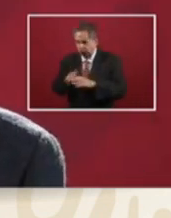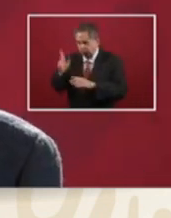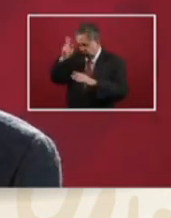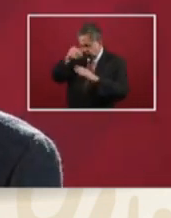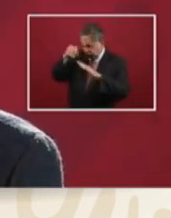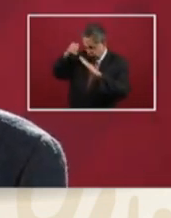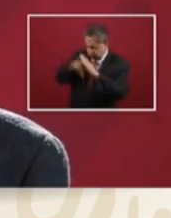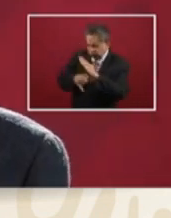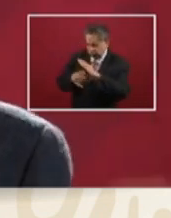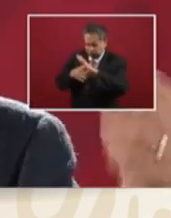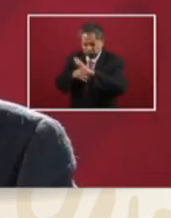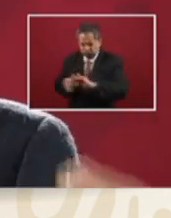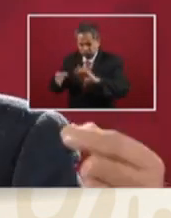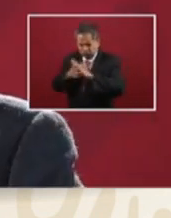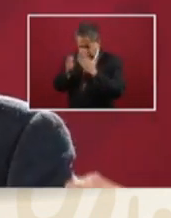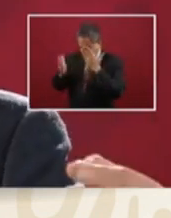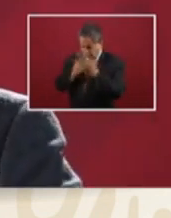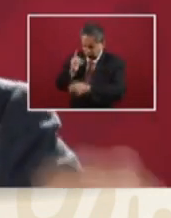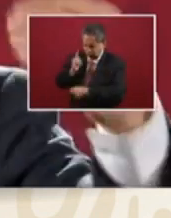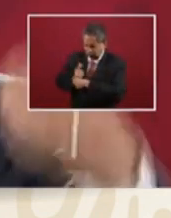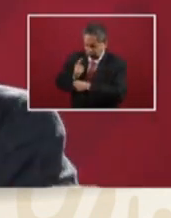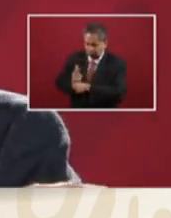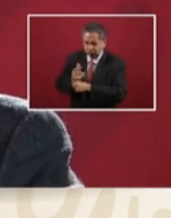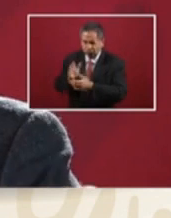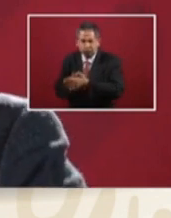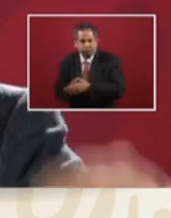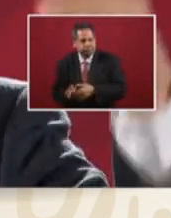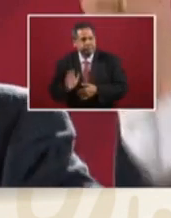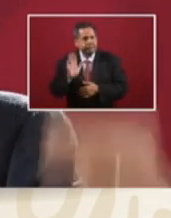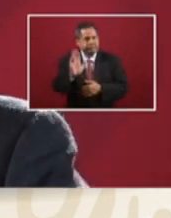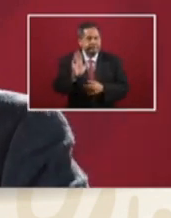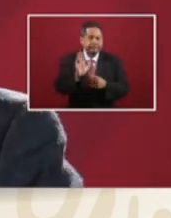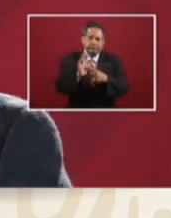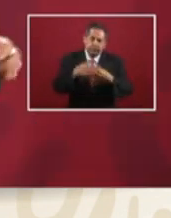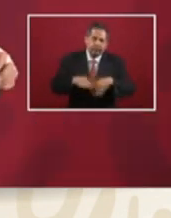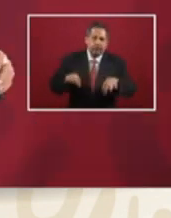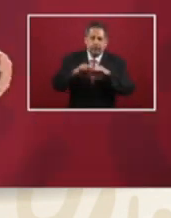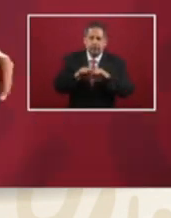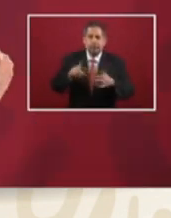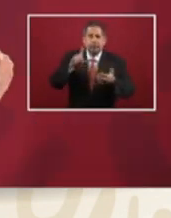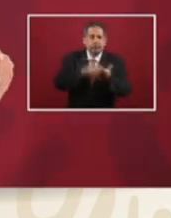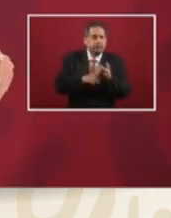la epistemología, ponga de frente, sobre la mesa, cuáles son